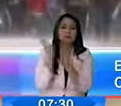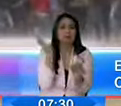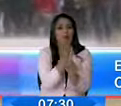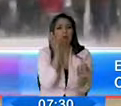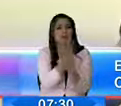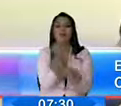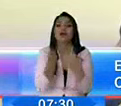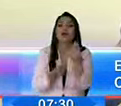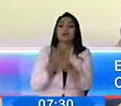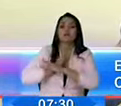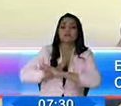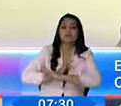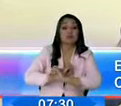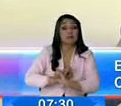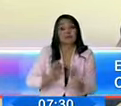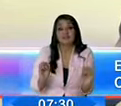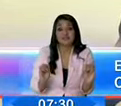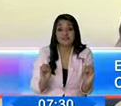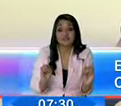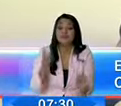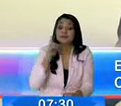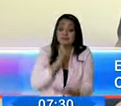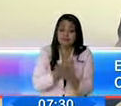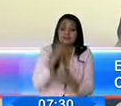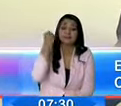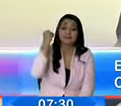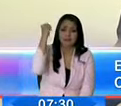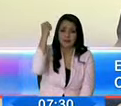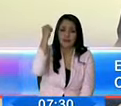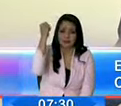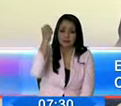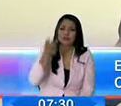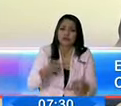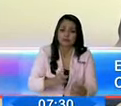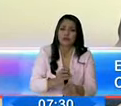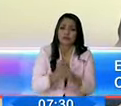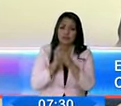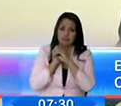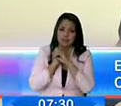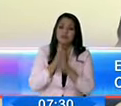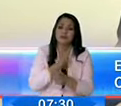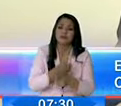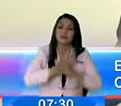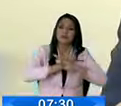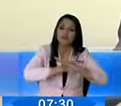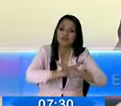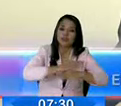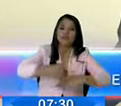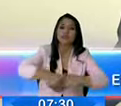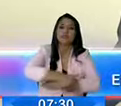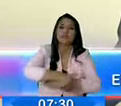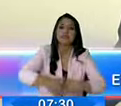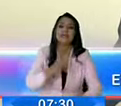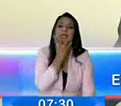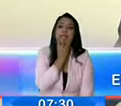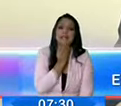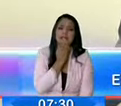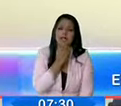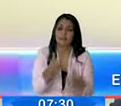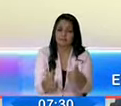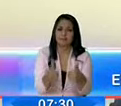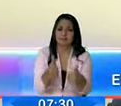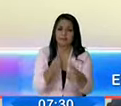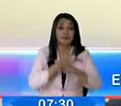defenderse. Es nuestro derecho y nuestro deber. Estamos defendiendo las fronteras de Israel y lo hacemos de